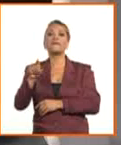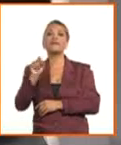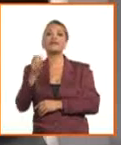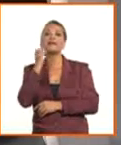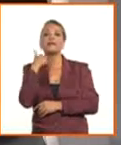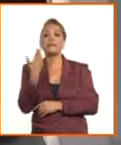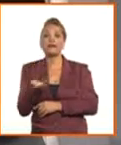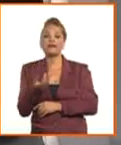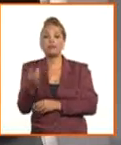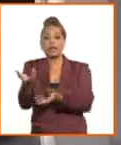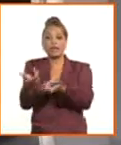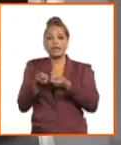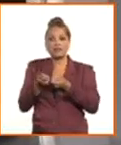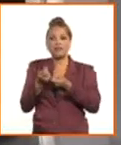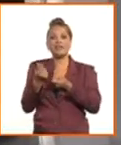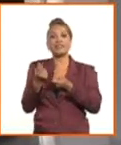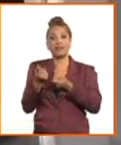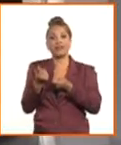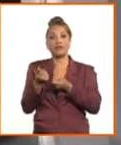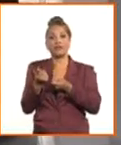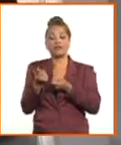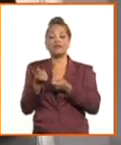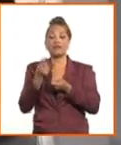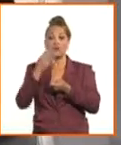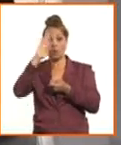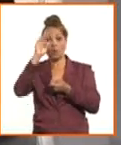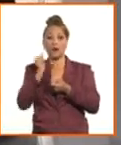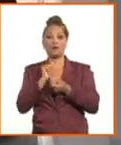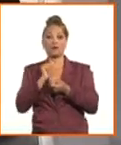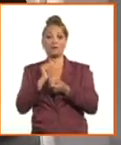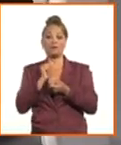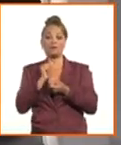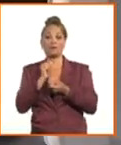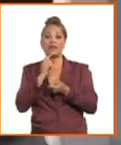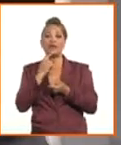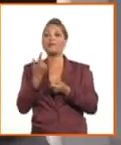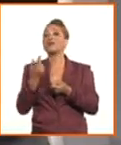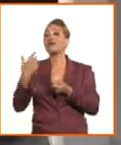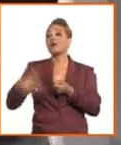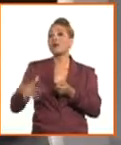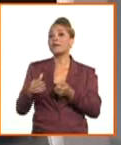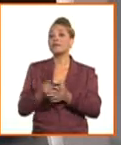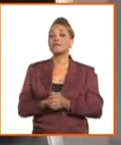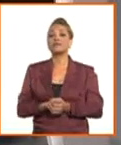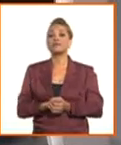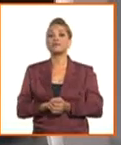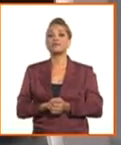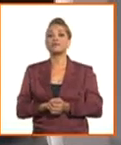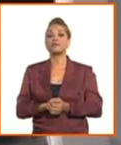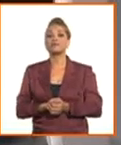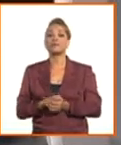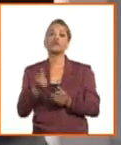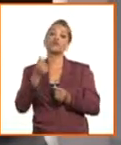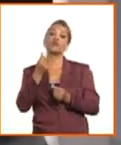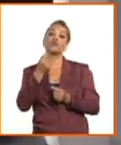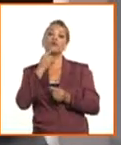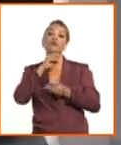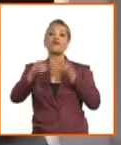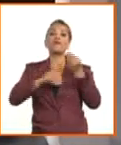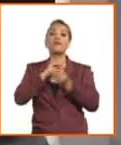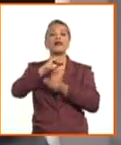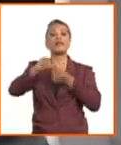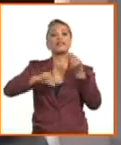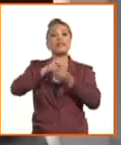Claro. Pero hay menos incentivo a comprar porque es más caro comprar. Le cuesta más pesos comprar. Un tipo de cambio más bajo, pues incentiva más